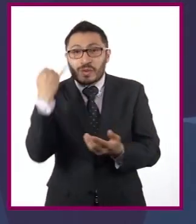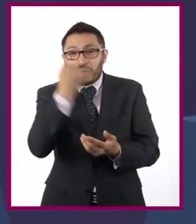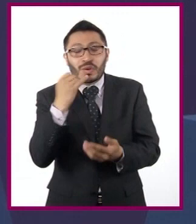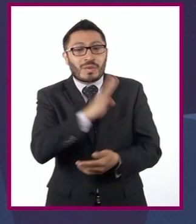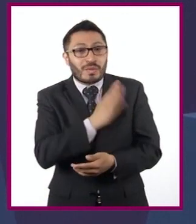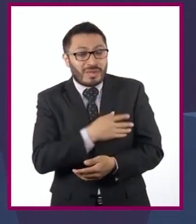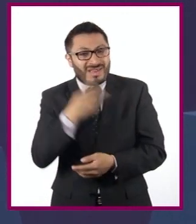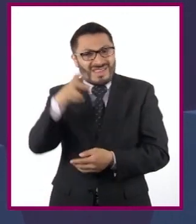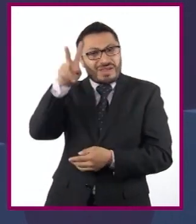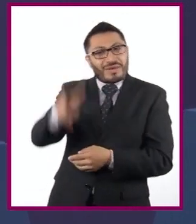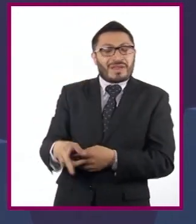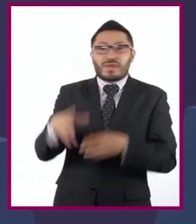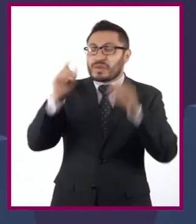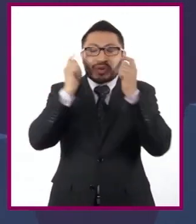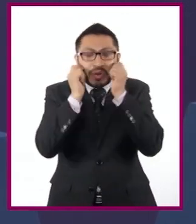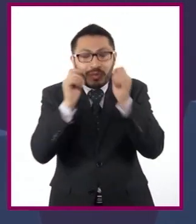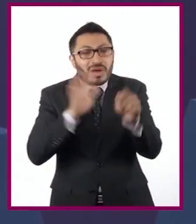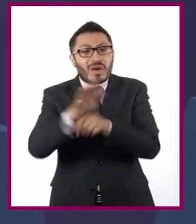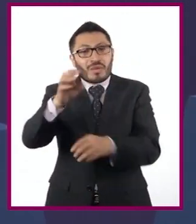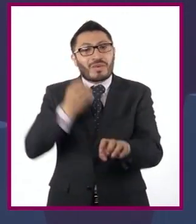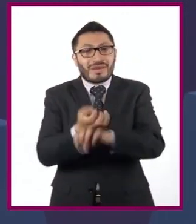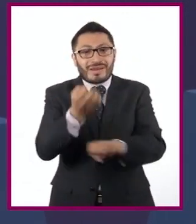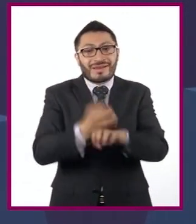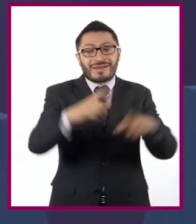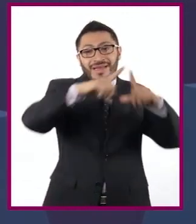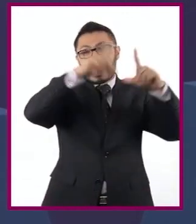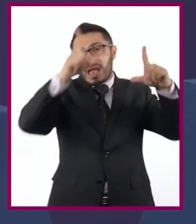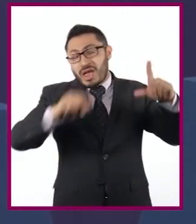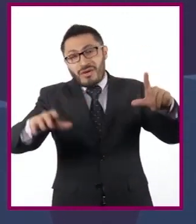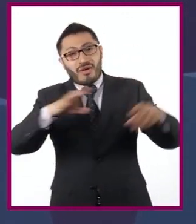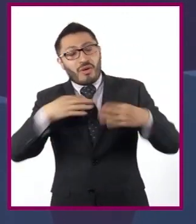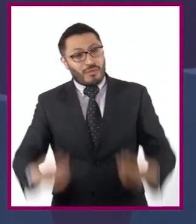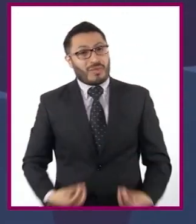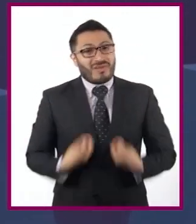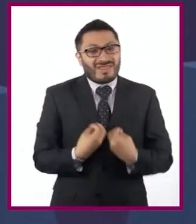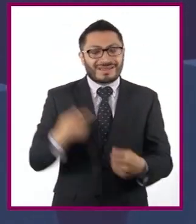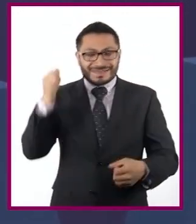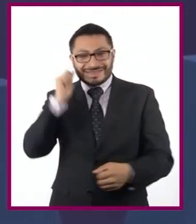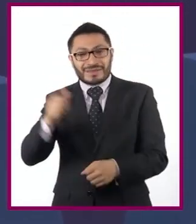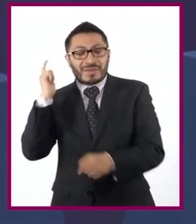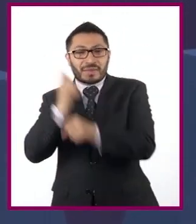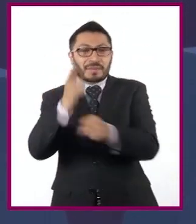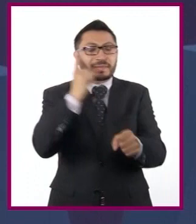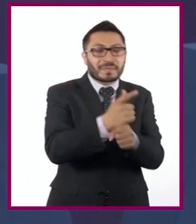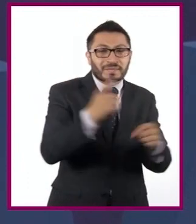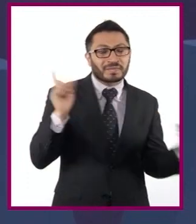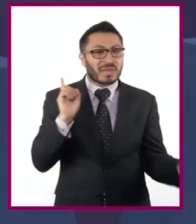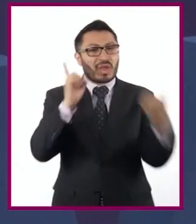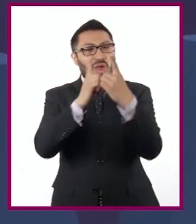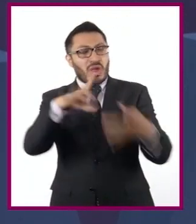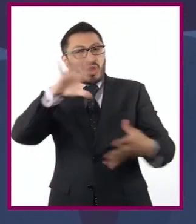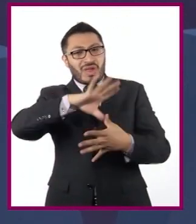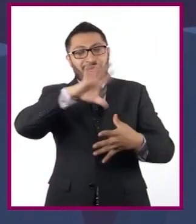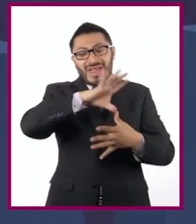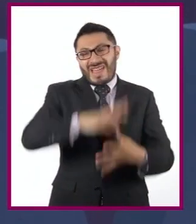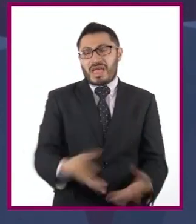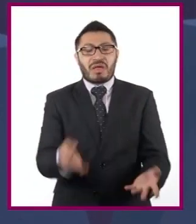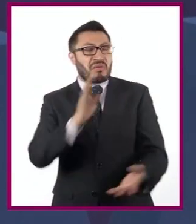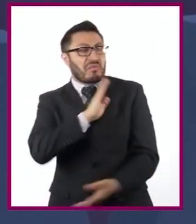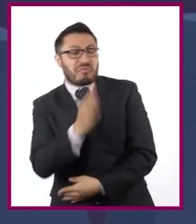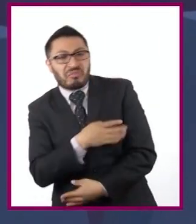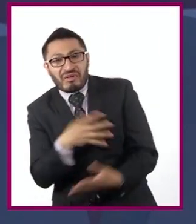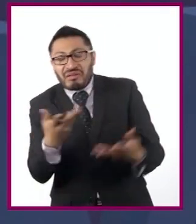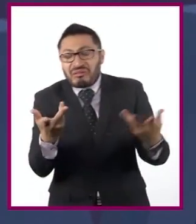realidad, pues no importa en qué estado de México vivan, siempre pueden encontrar a latinoamericanos o españoles charlando en la calle o al